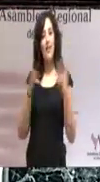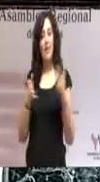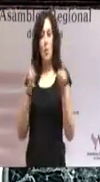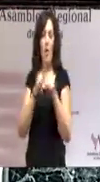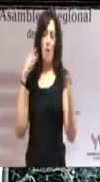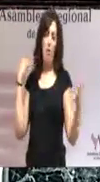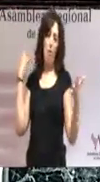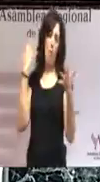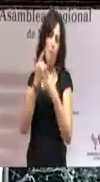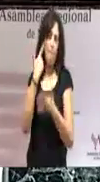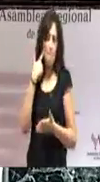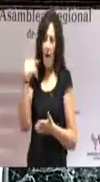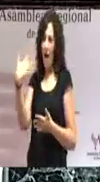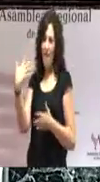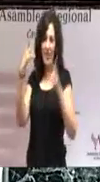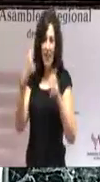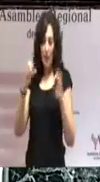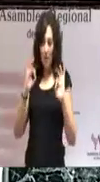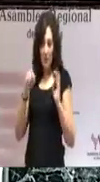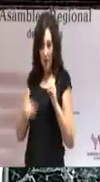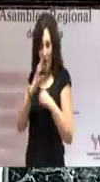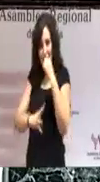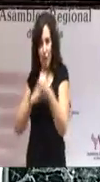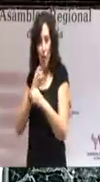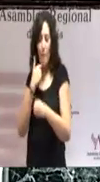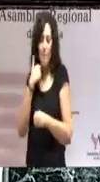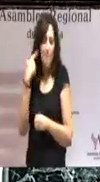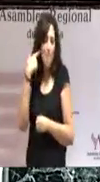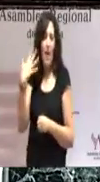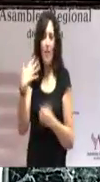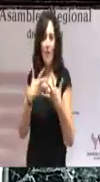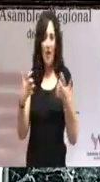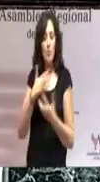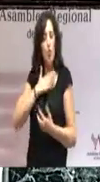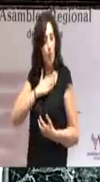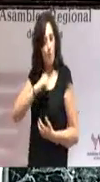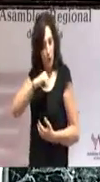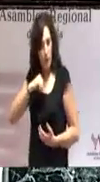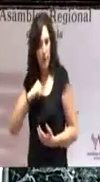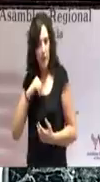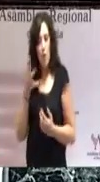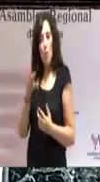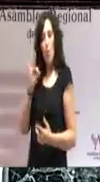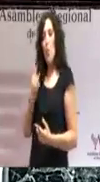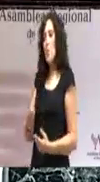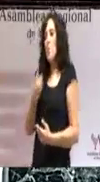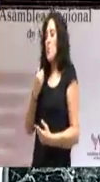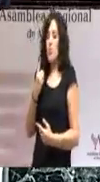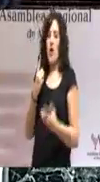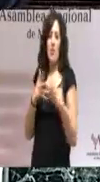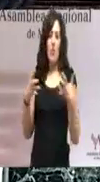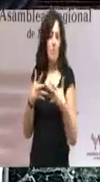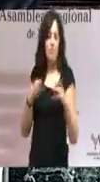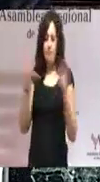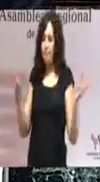antológicas que usted nos ha dejado en esta legislatura. Pero yo personalmente me quedo con una que creo que resume